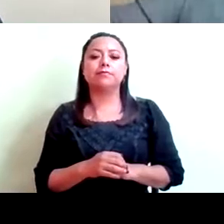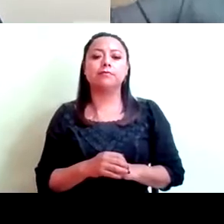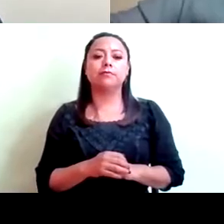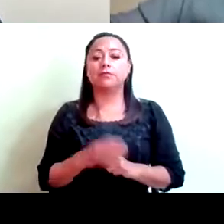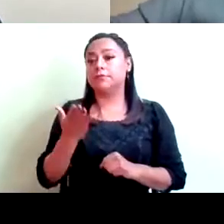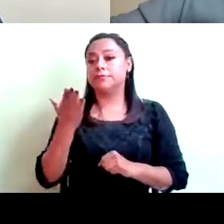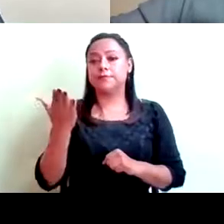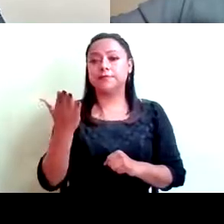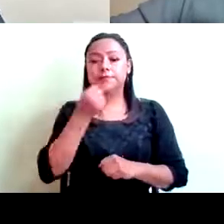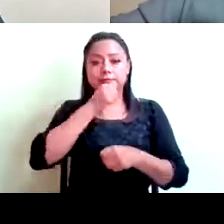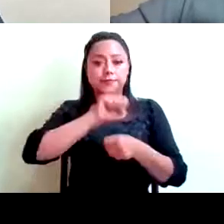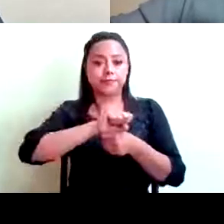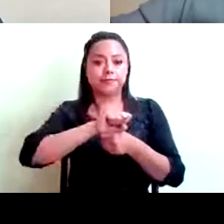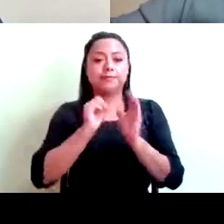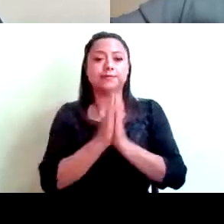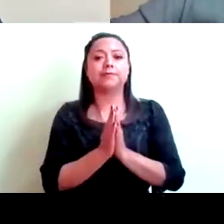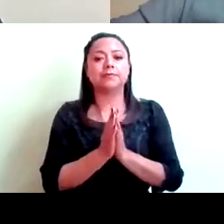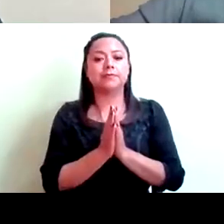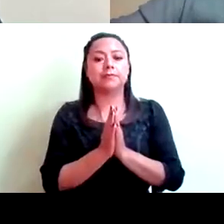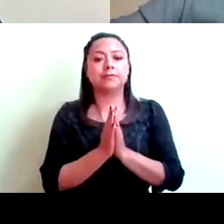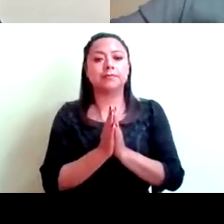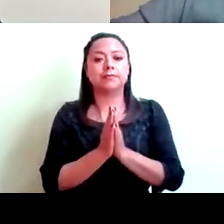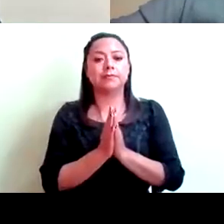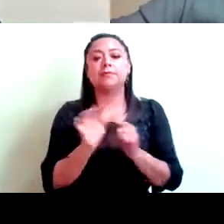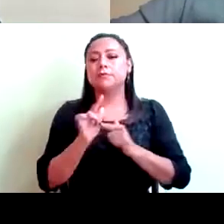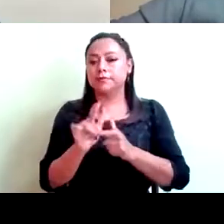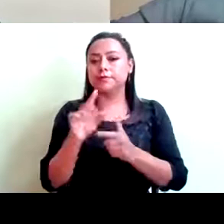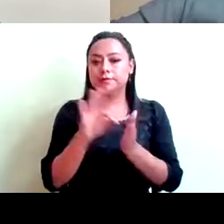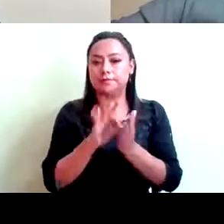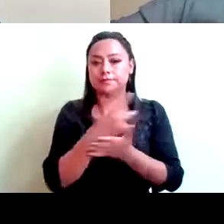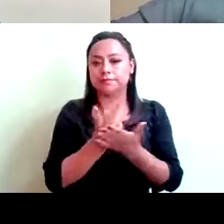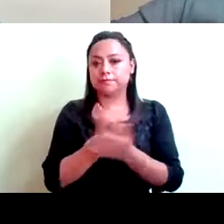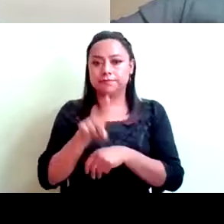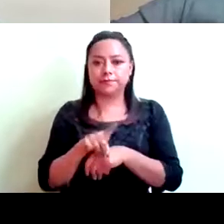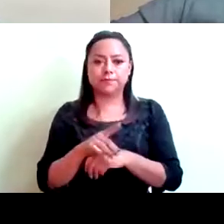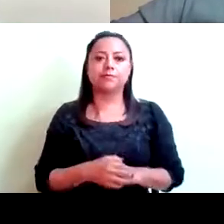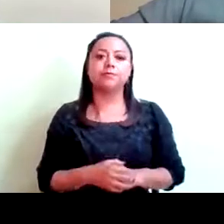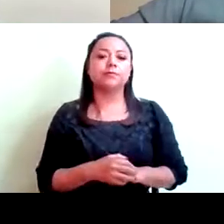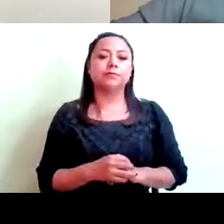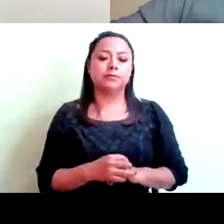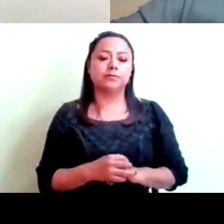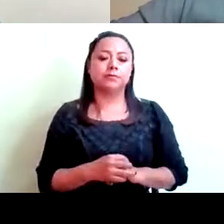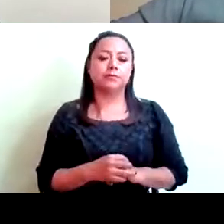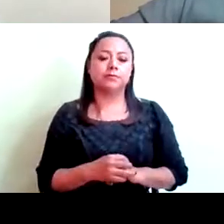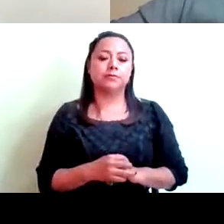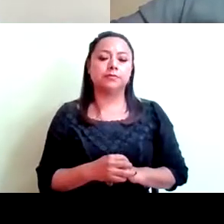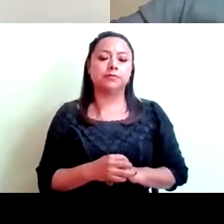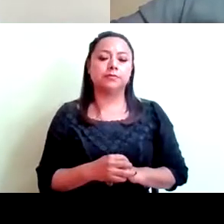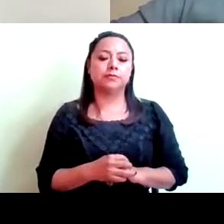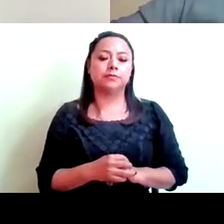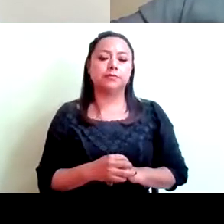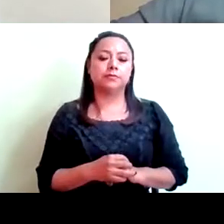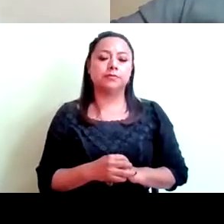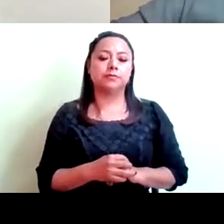Solicito a la secretaría dé lugar al siguiente punto del orden del día. Diputada presidenta,